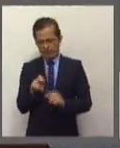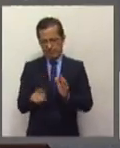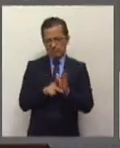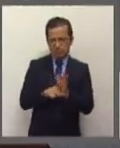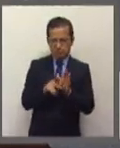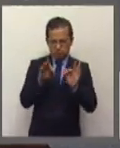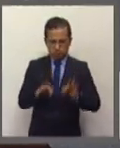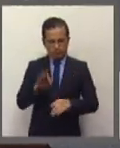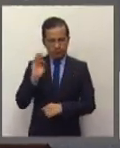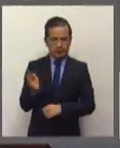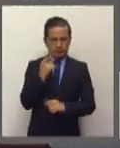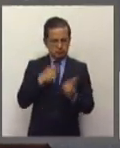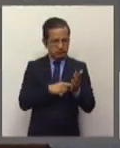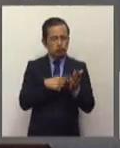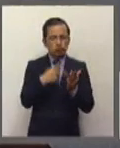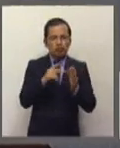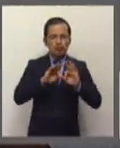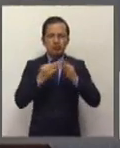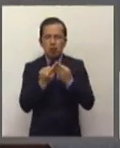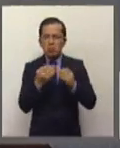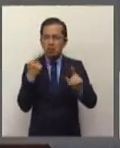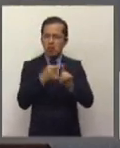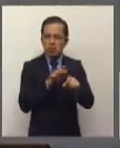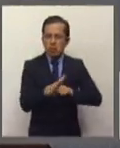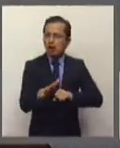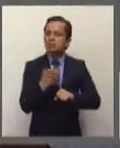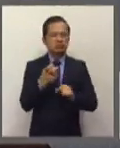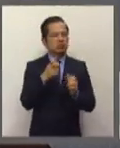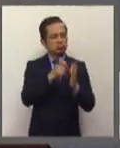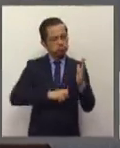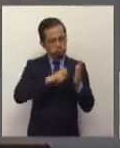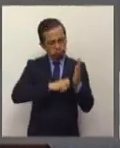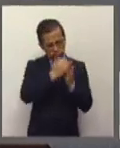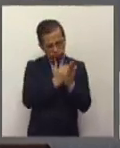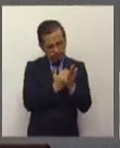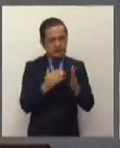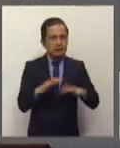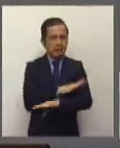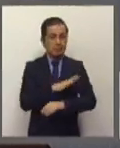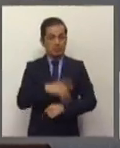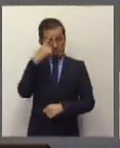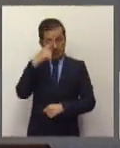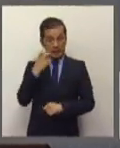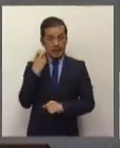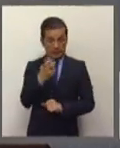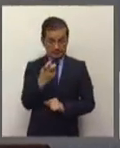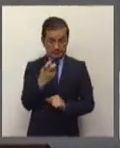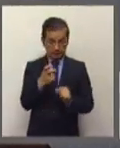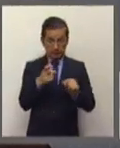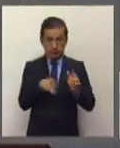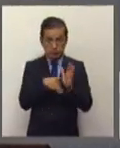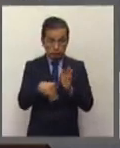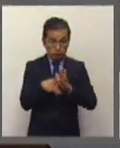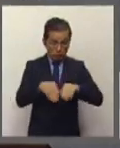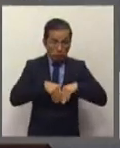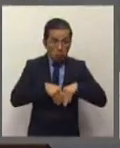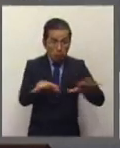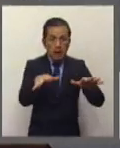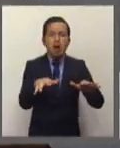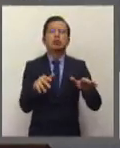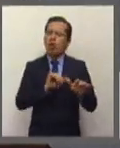para definir con mayor precisión los principios bajo los cuales se regirá la publicación de este órgano de difusión